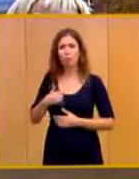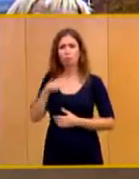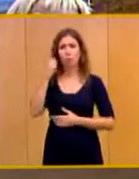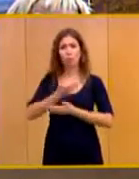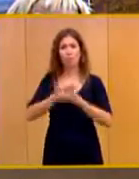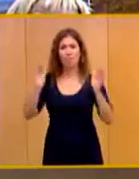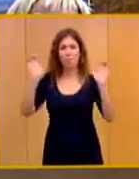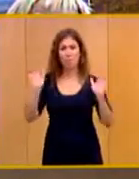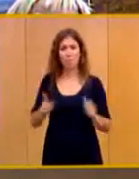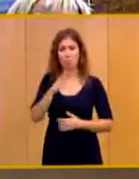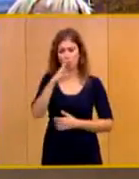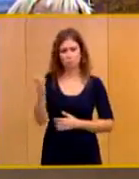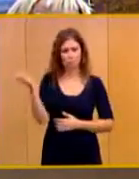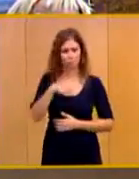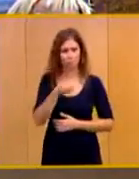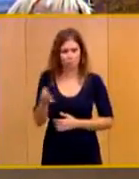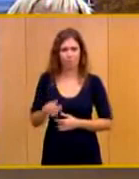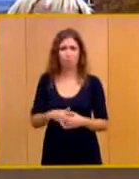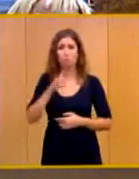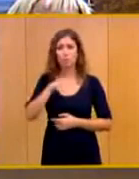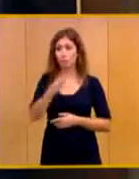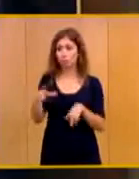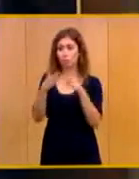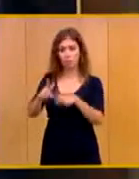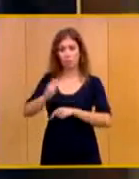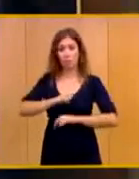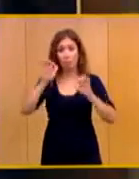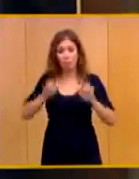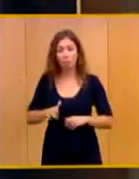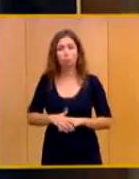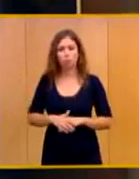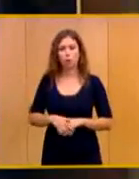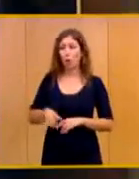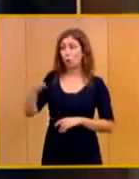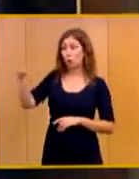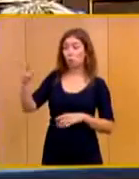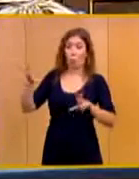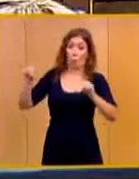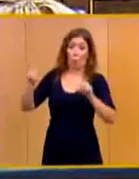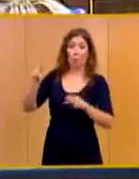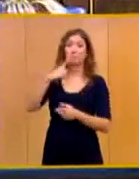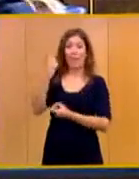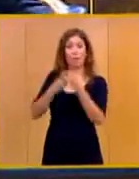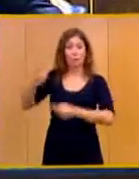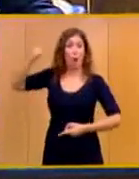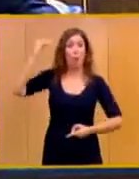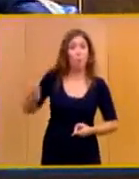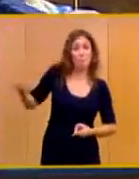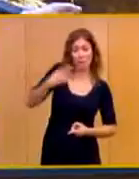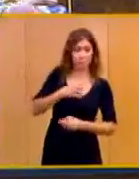2 años por parte de los ciudadanos. Silencio. Pero, hombre, ni que usted estuviera para echar cohetes según las encuestas.